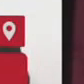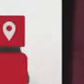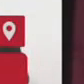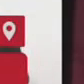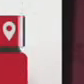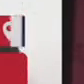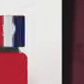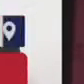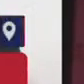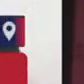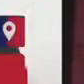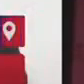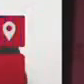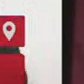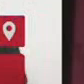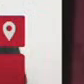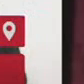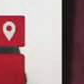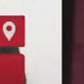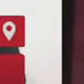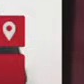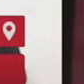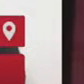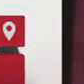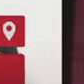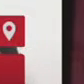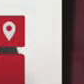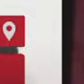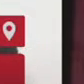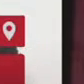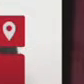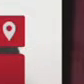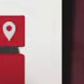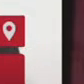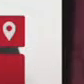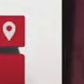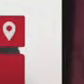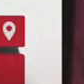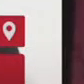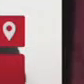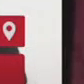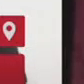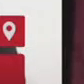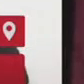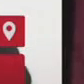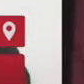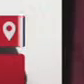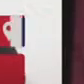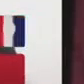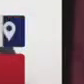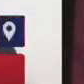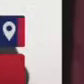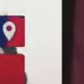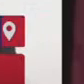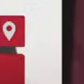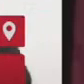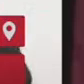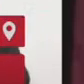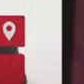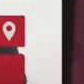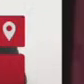que lo acompañaban y estaban cerca prácticamente de uno de los acontecimientos más tremendos, que fue la Segunda Guerra Mundial, que costó 50 millones de